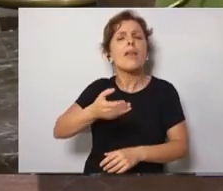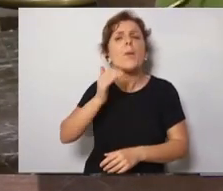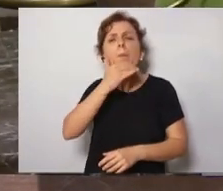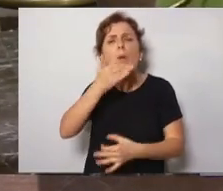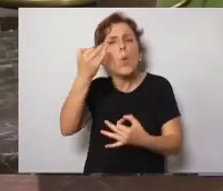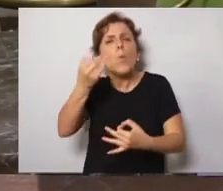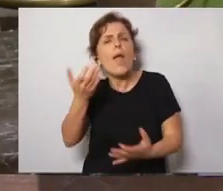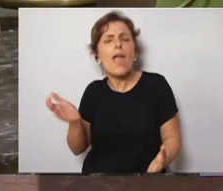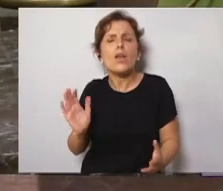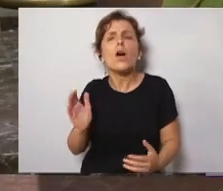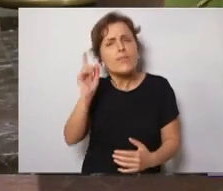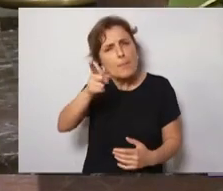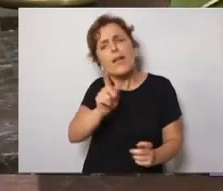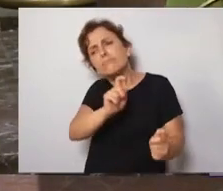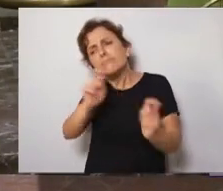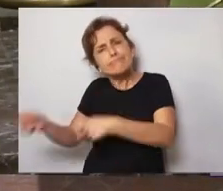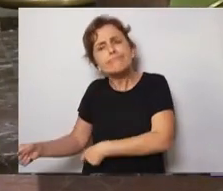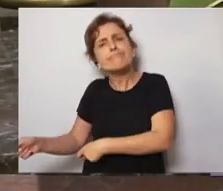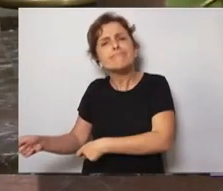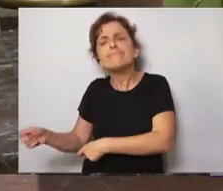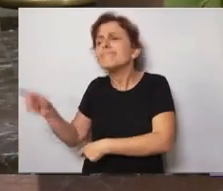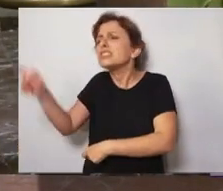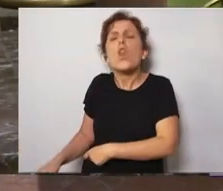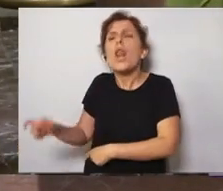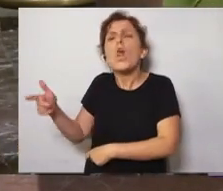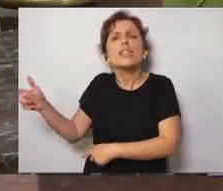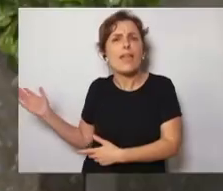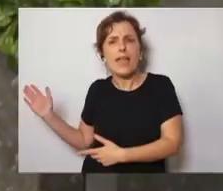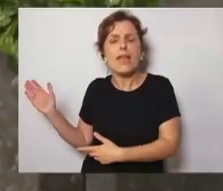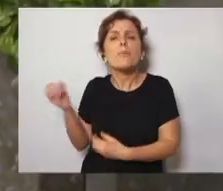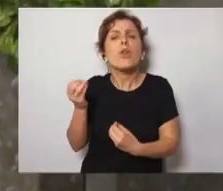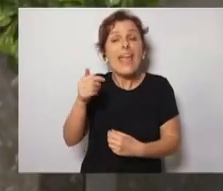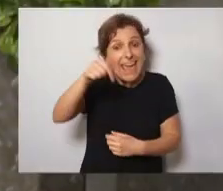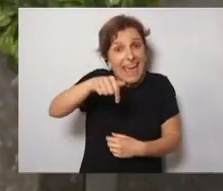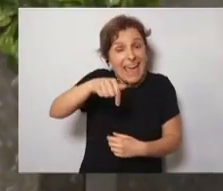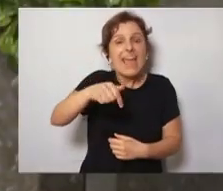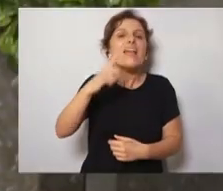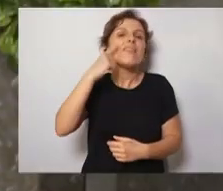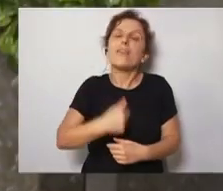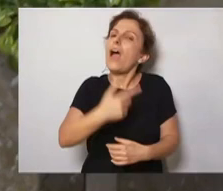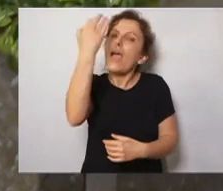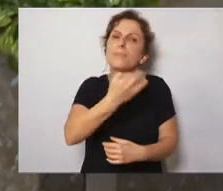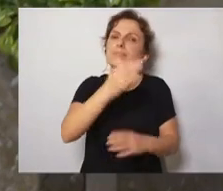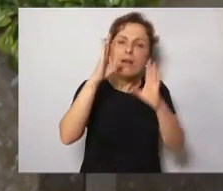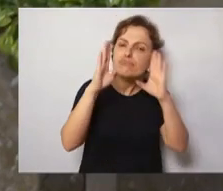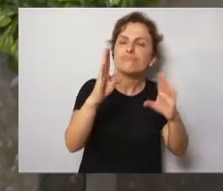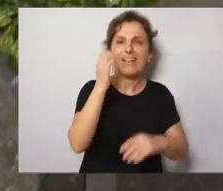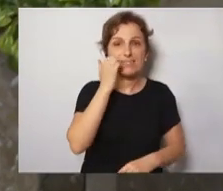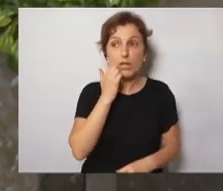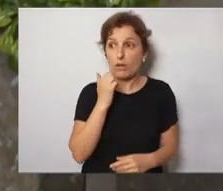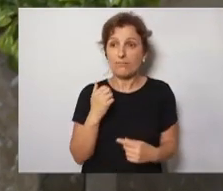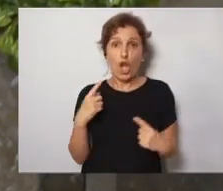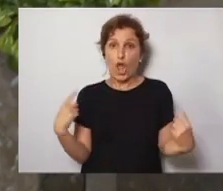tiene nada preparado porque este es un día consagrado al señor nosotros decimos del domingo es un día consagrado al